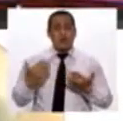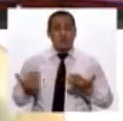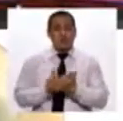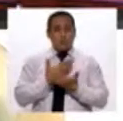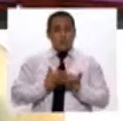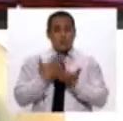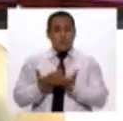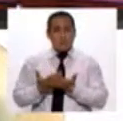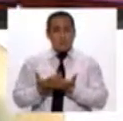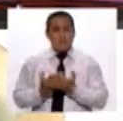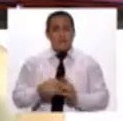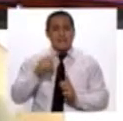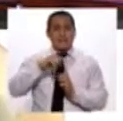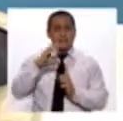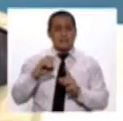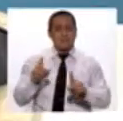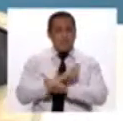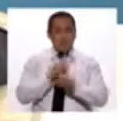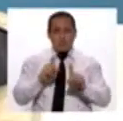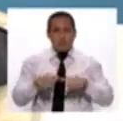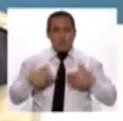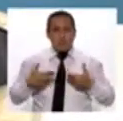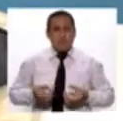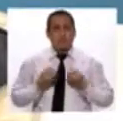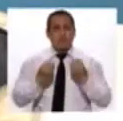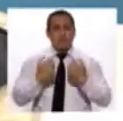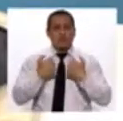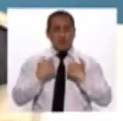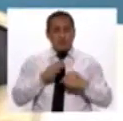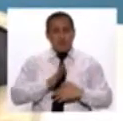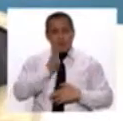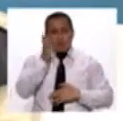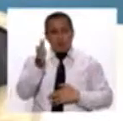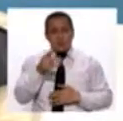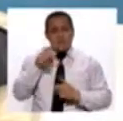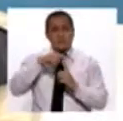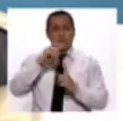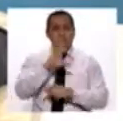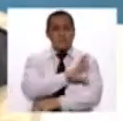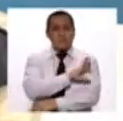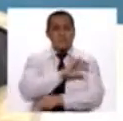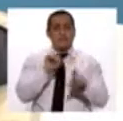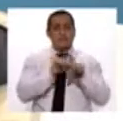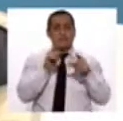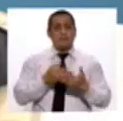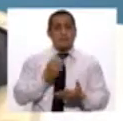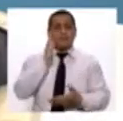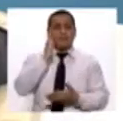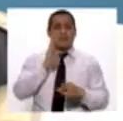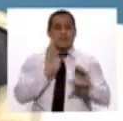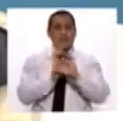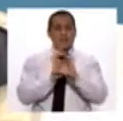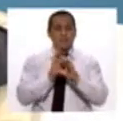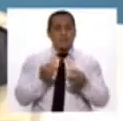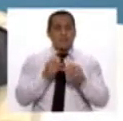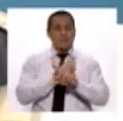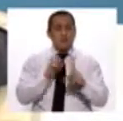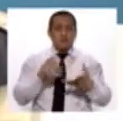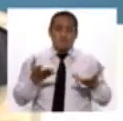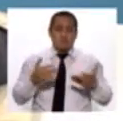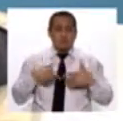el nuevo precedente, el Tribunal Fiscal ya no puede hacerlo, con lo cual yo me voy al Tribunal Fiscal, el Tribunal Fiscal va a aplicar la ley inconstitucional porque